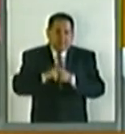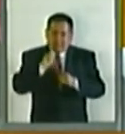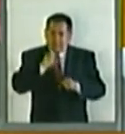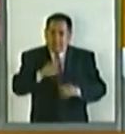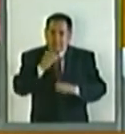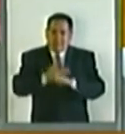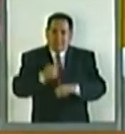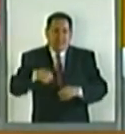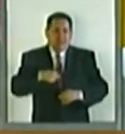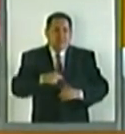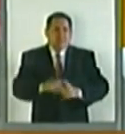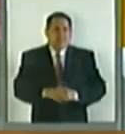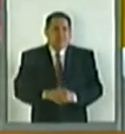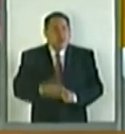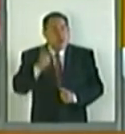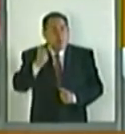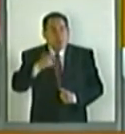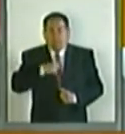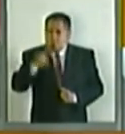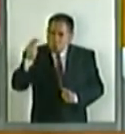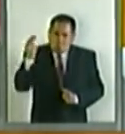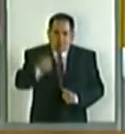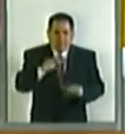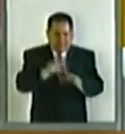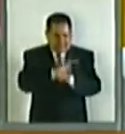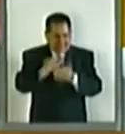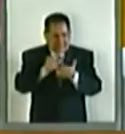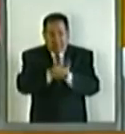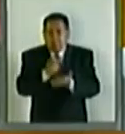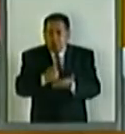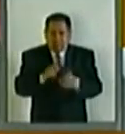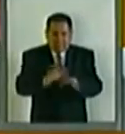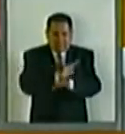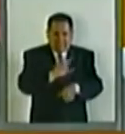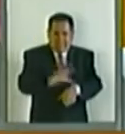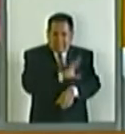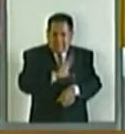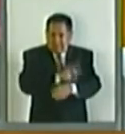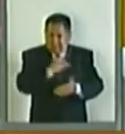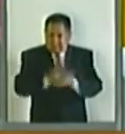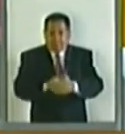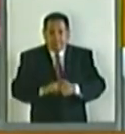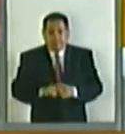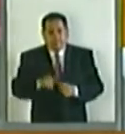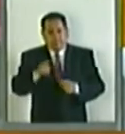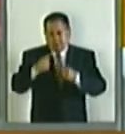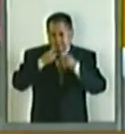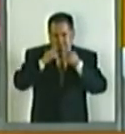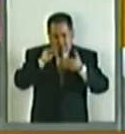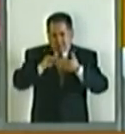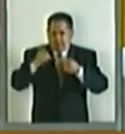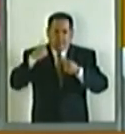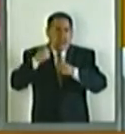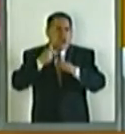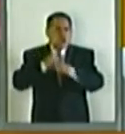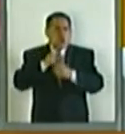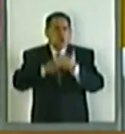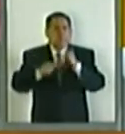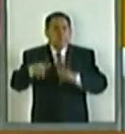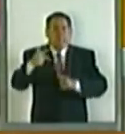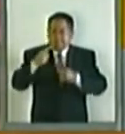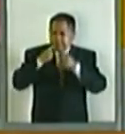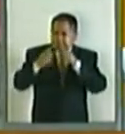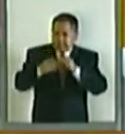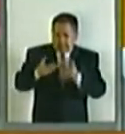también. Por eso era urgente la reforma energética. Y en el contexto de su discusión, en el año 2013, a